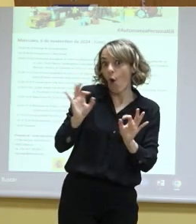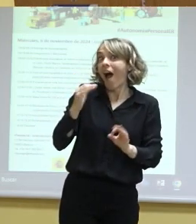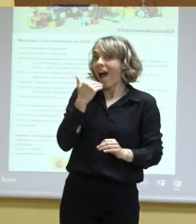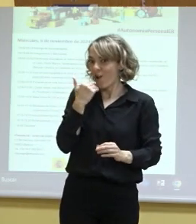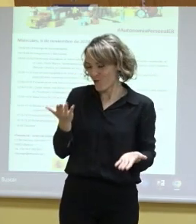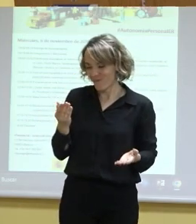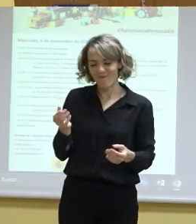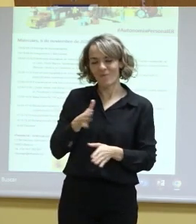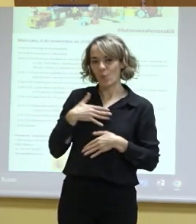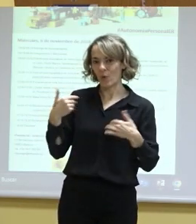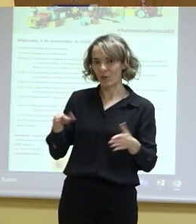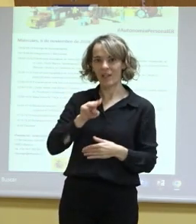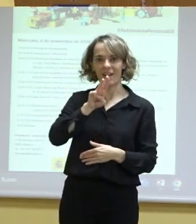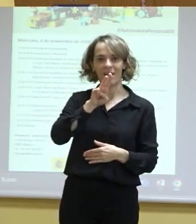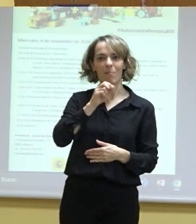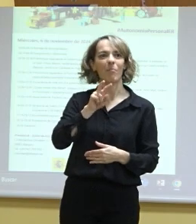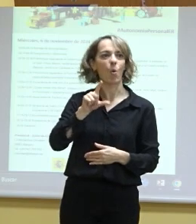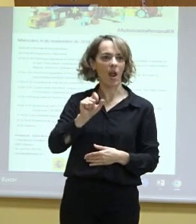Perfecto.